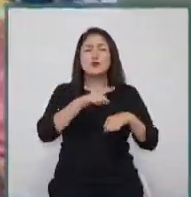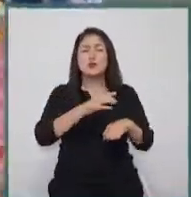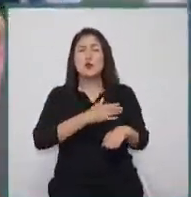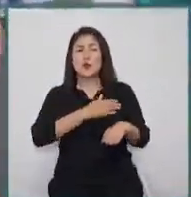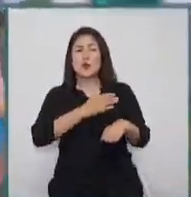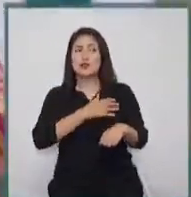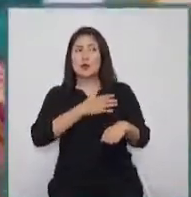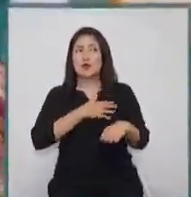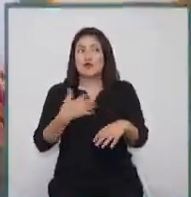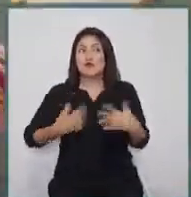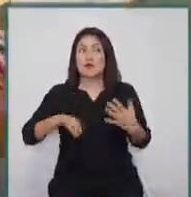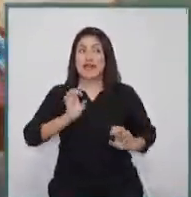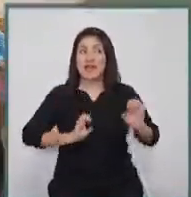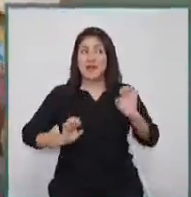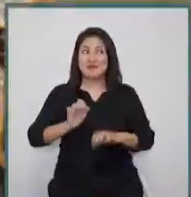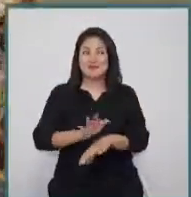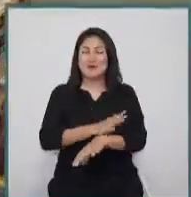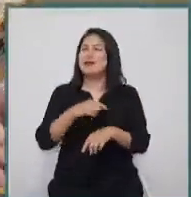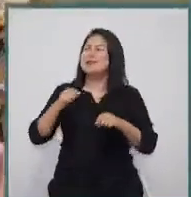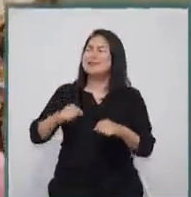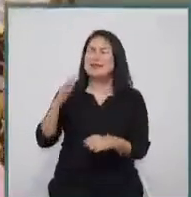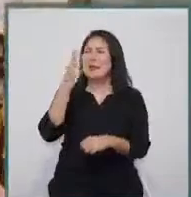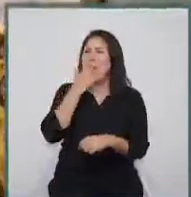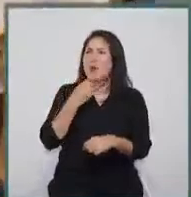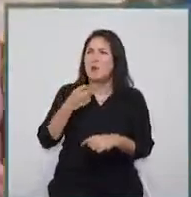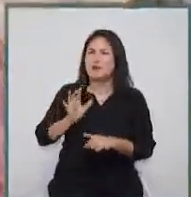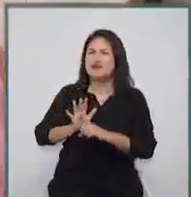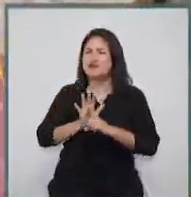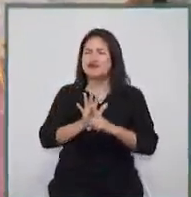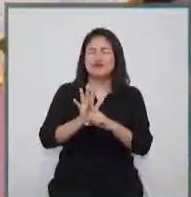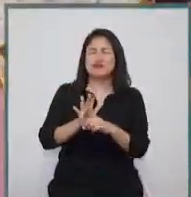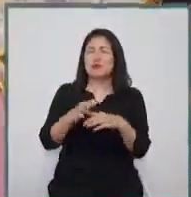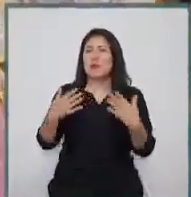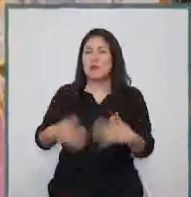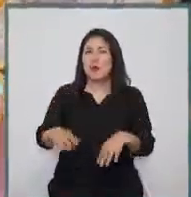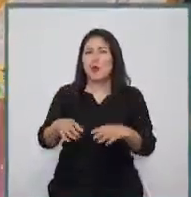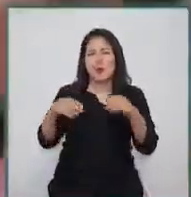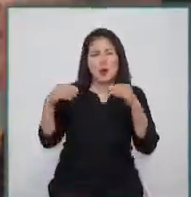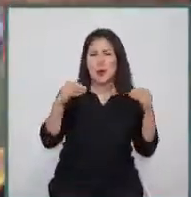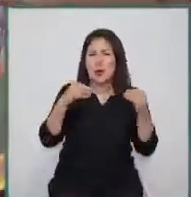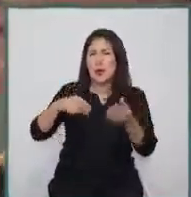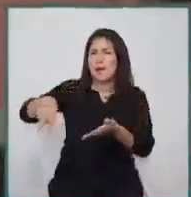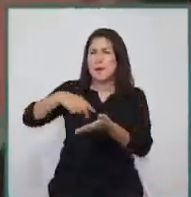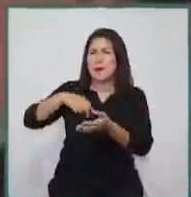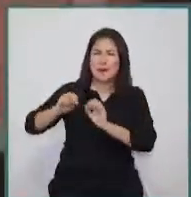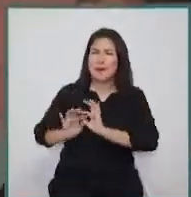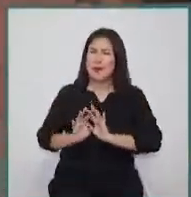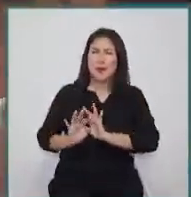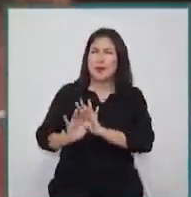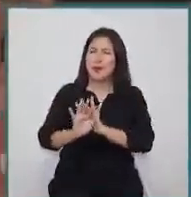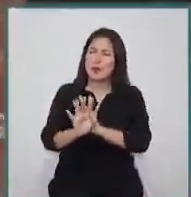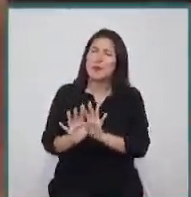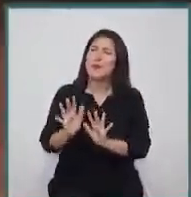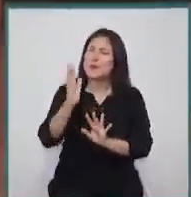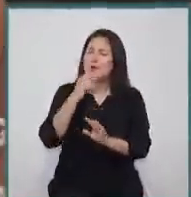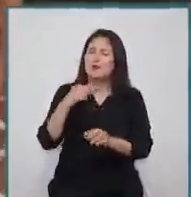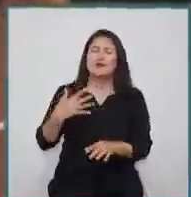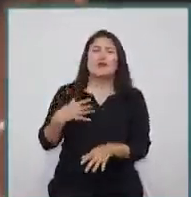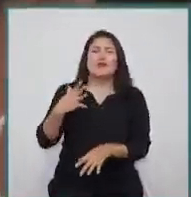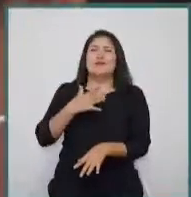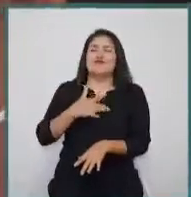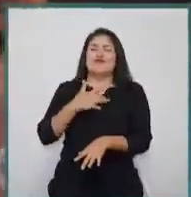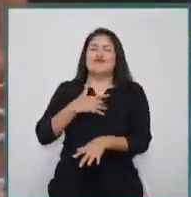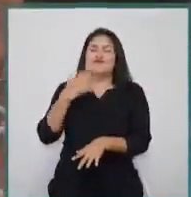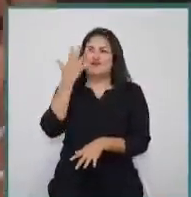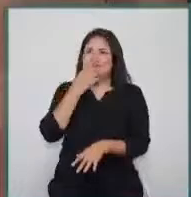obviamente. Pero tu corazoncito está ahí full emocionado. Full emocionado, ha sido muy impresionante el tema de la presentación. Tanto las albas como los pasacalles.